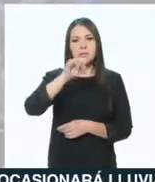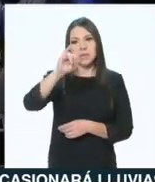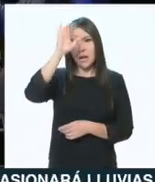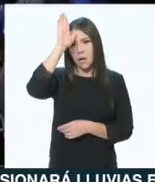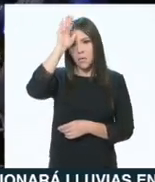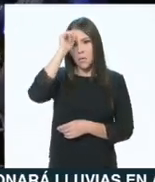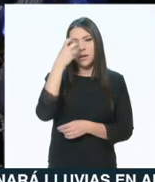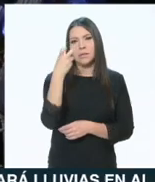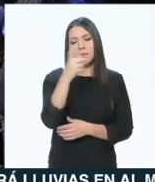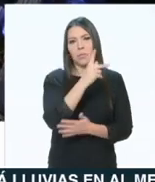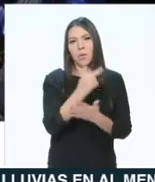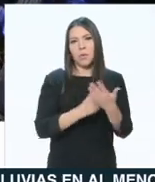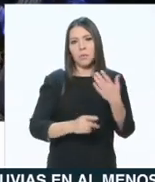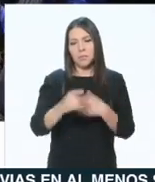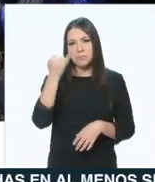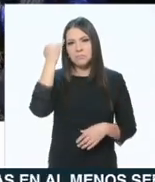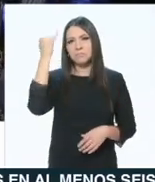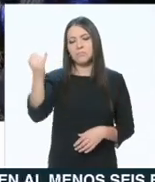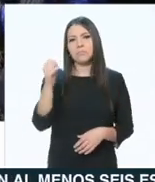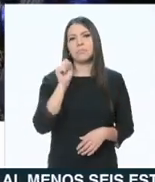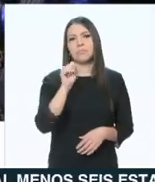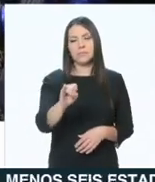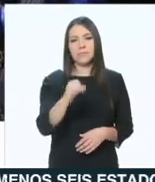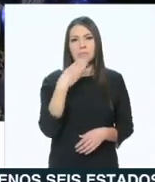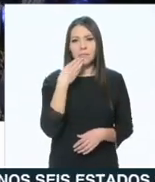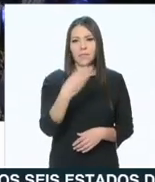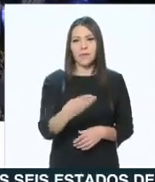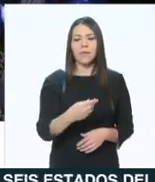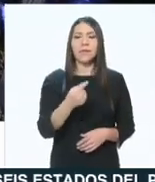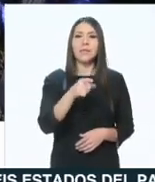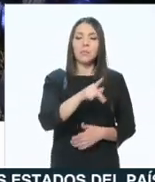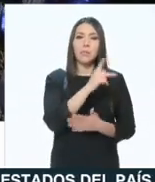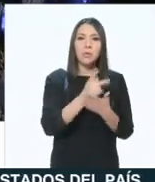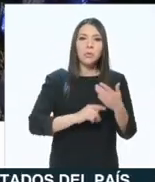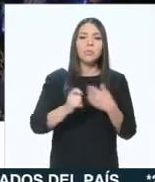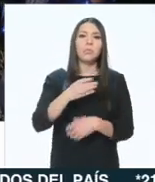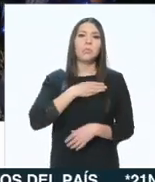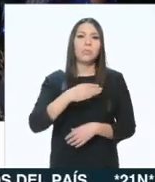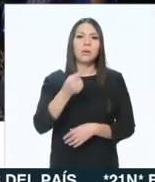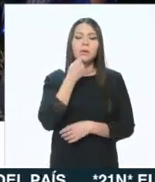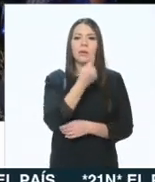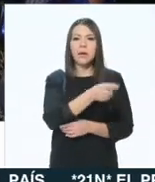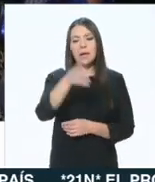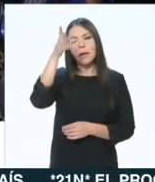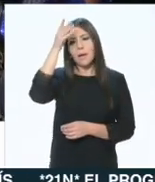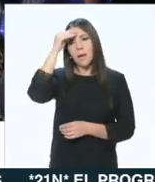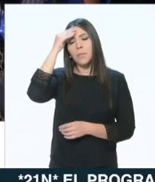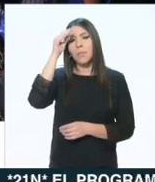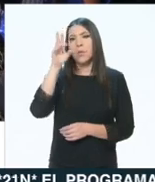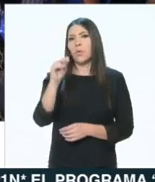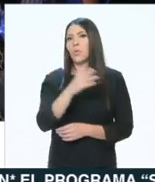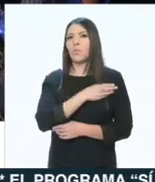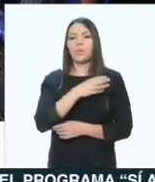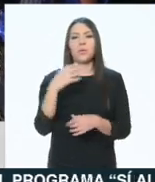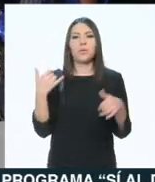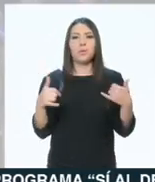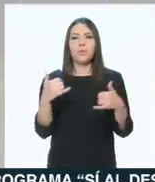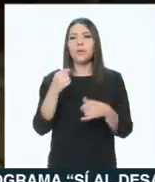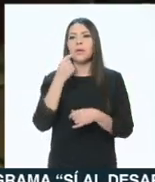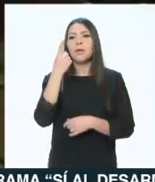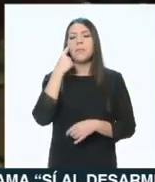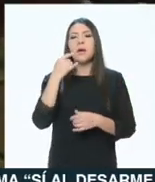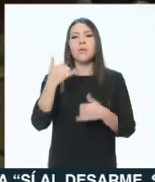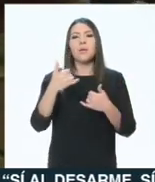iniciativa. El programa pues es bueno, los niños aprenden que no es bueno jugar con juguetes que indicien la